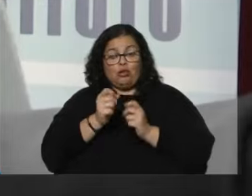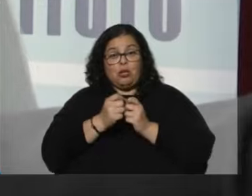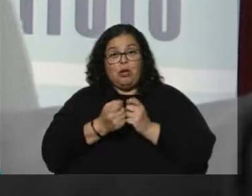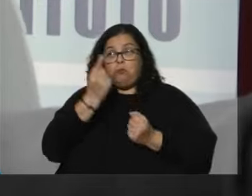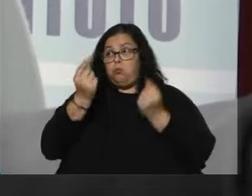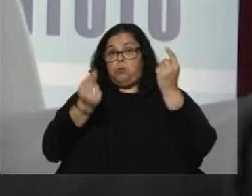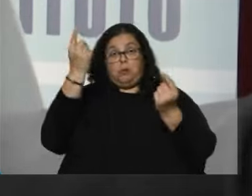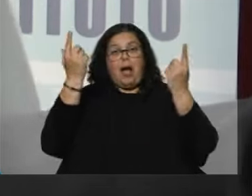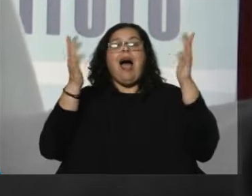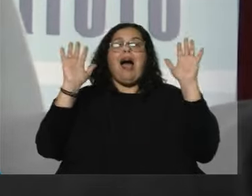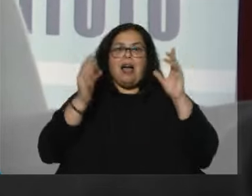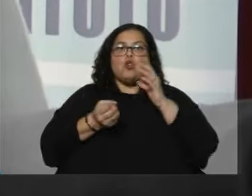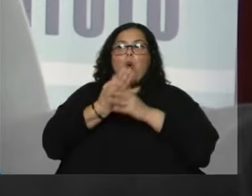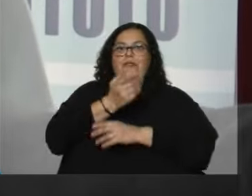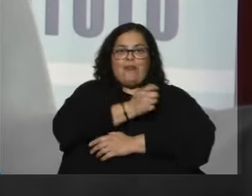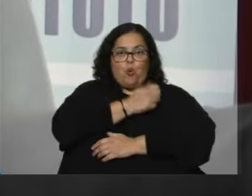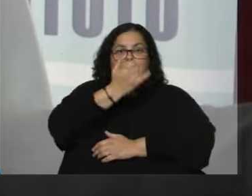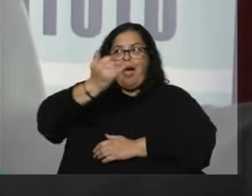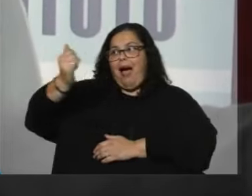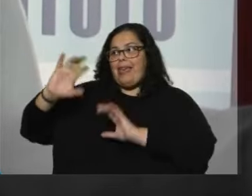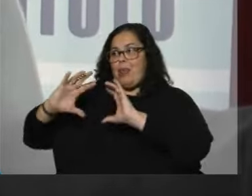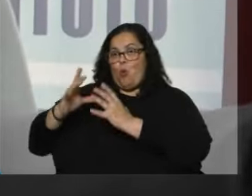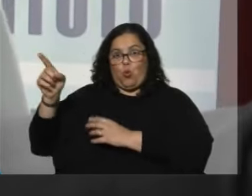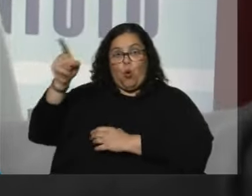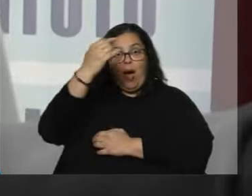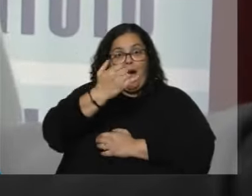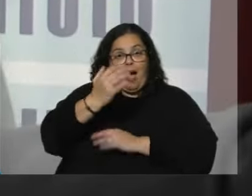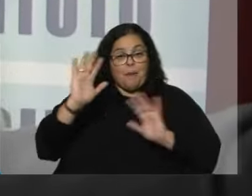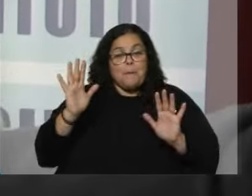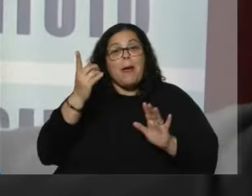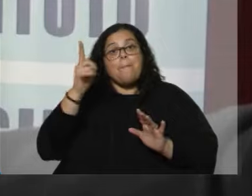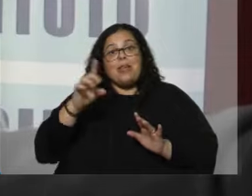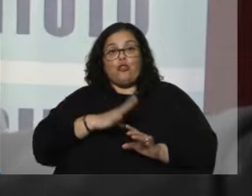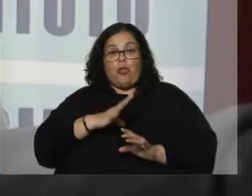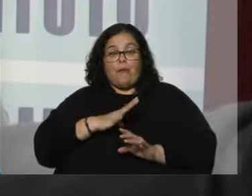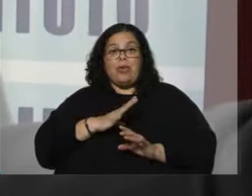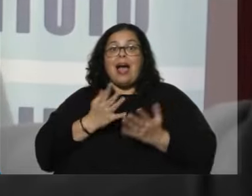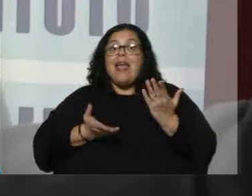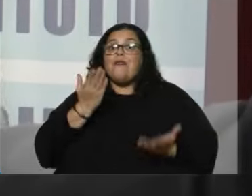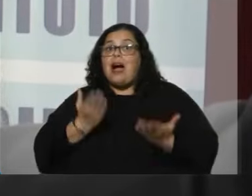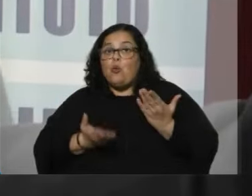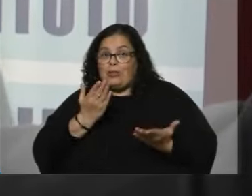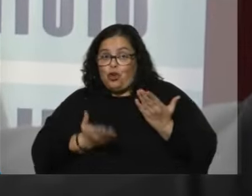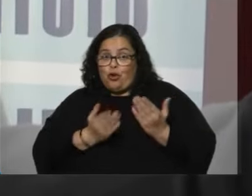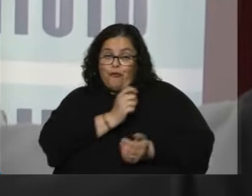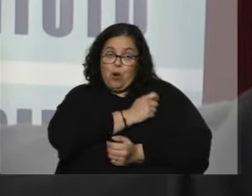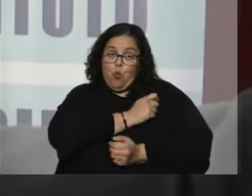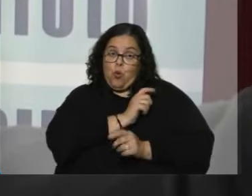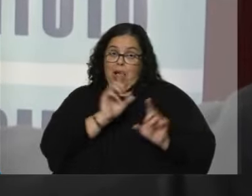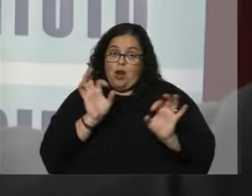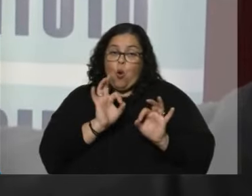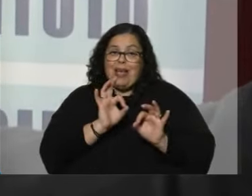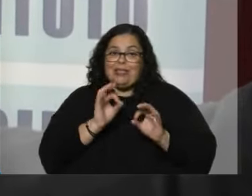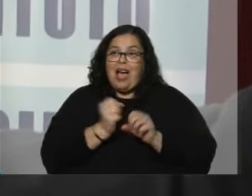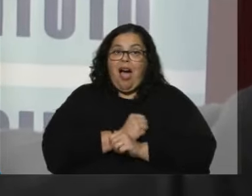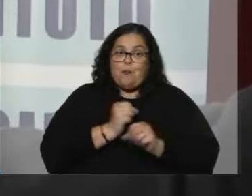desarrollos más modernos de nuevas vacunas. Y ahí sí, todavía estamos en etapa de evaluación y bueno, la OMS